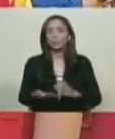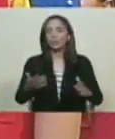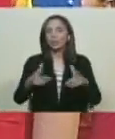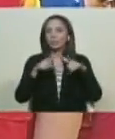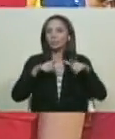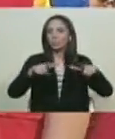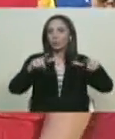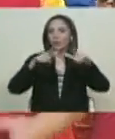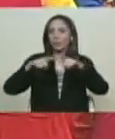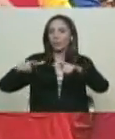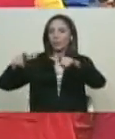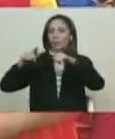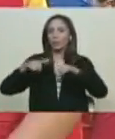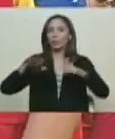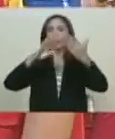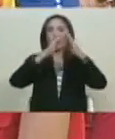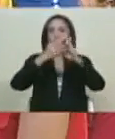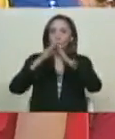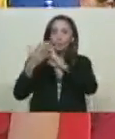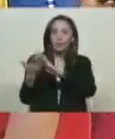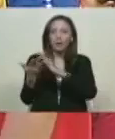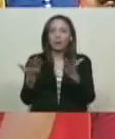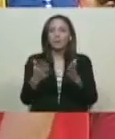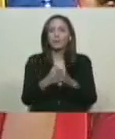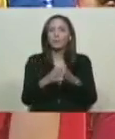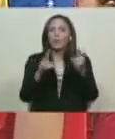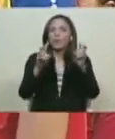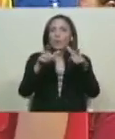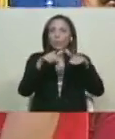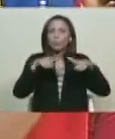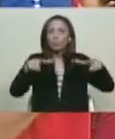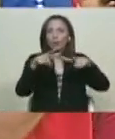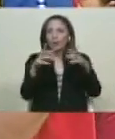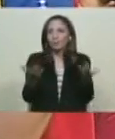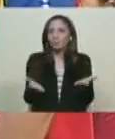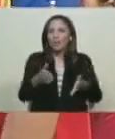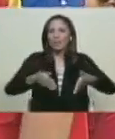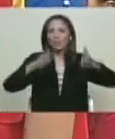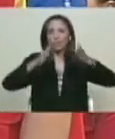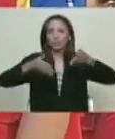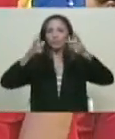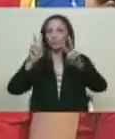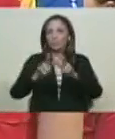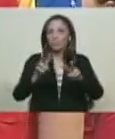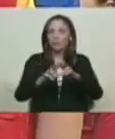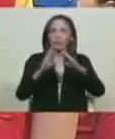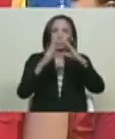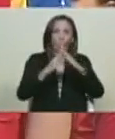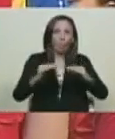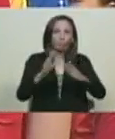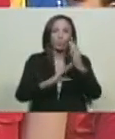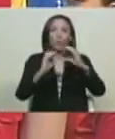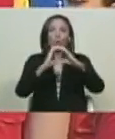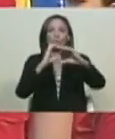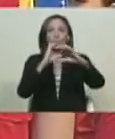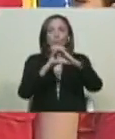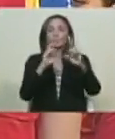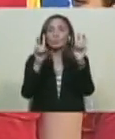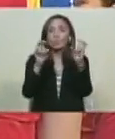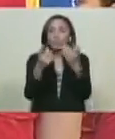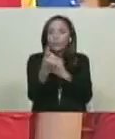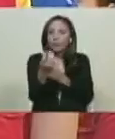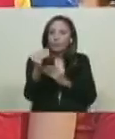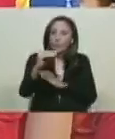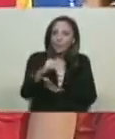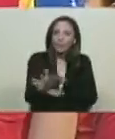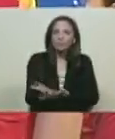territorio, con las comunas, en cada uno de los nuevos urbanismos. Es importante nosotros. Y nosotros, ¿verdad?